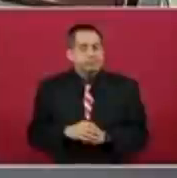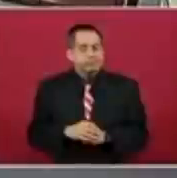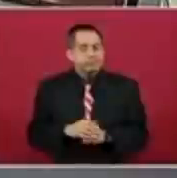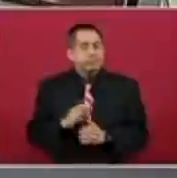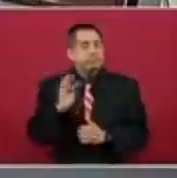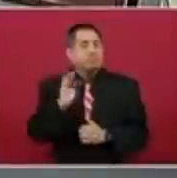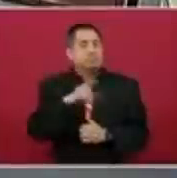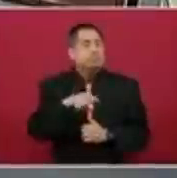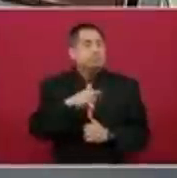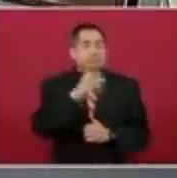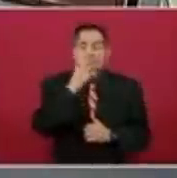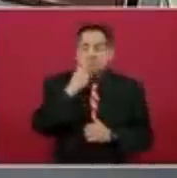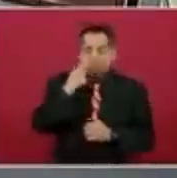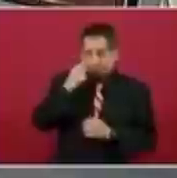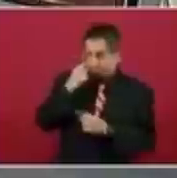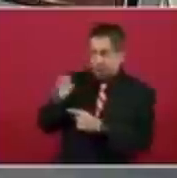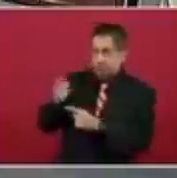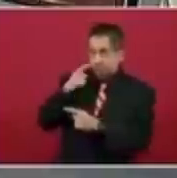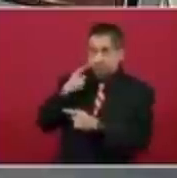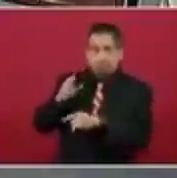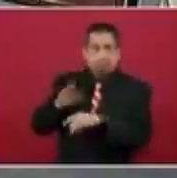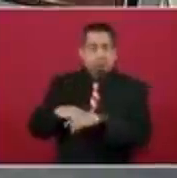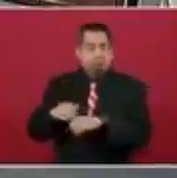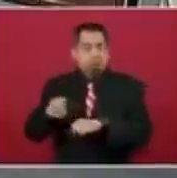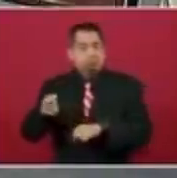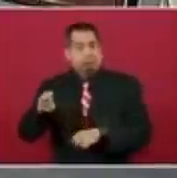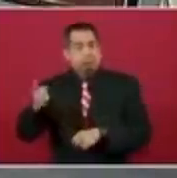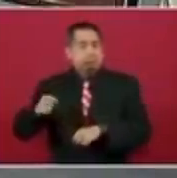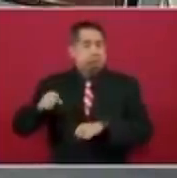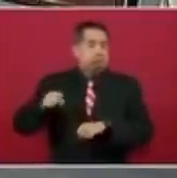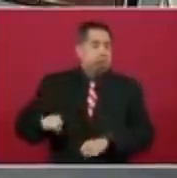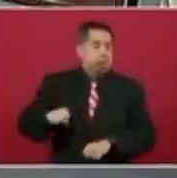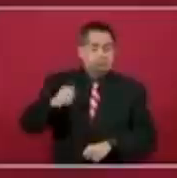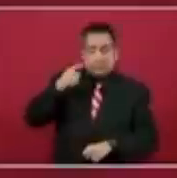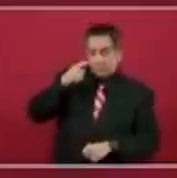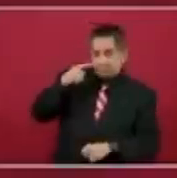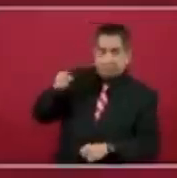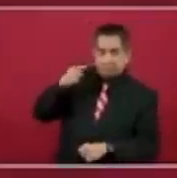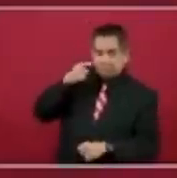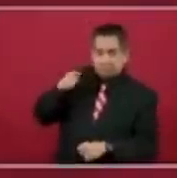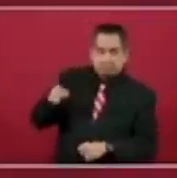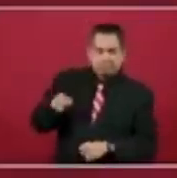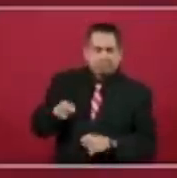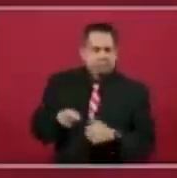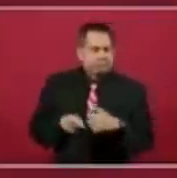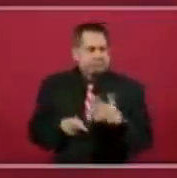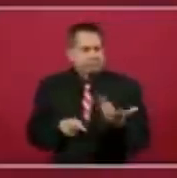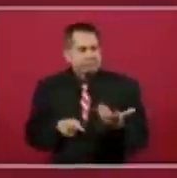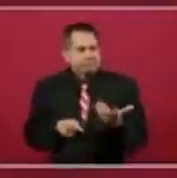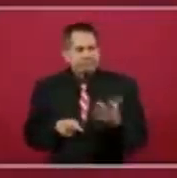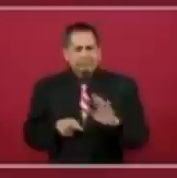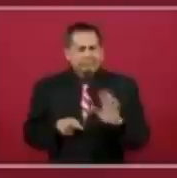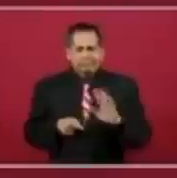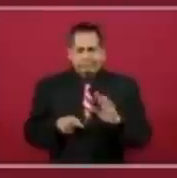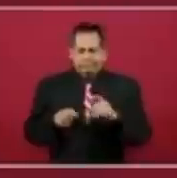se está actuando con arbitrariedad y ya no va a haber contrapesos en Pemex. ¿Qué